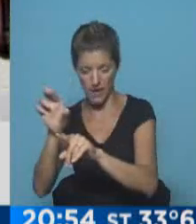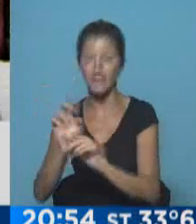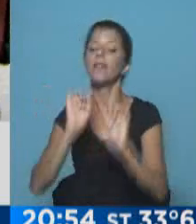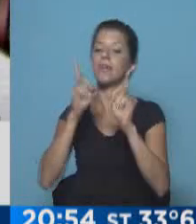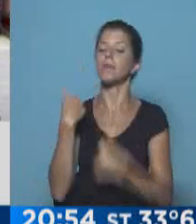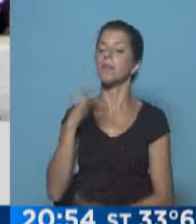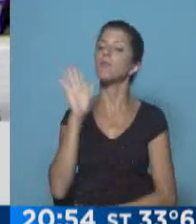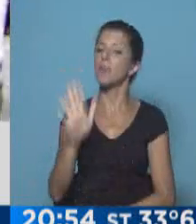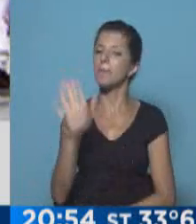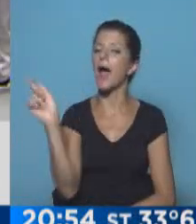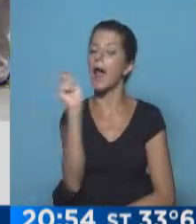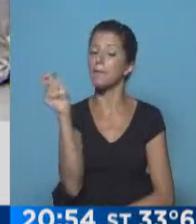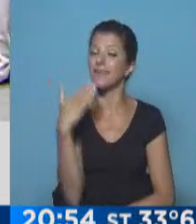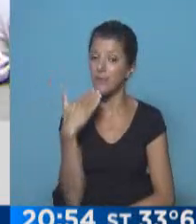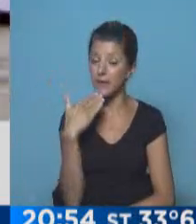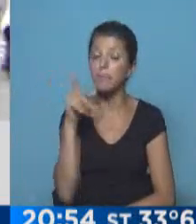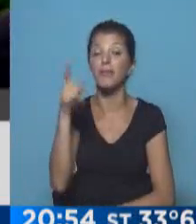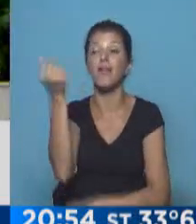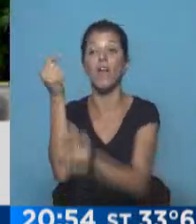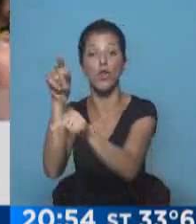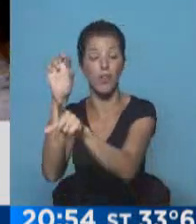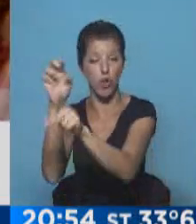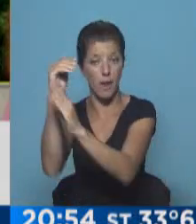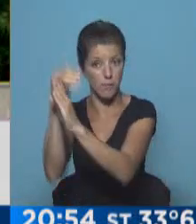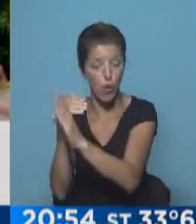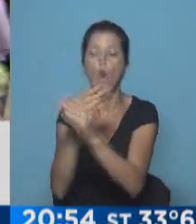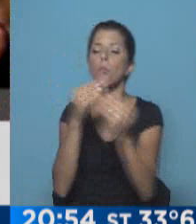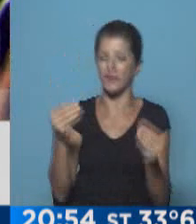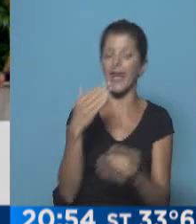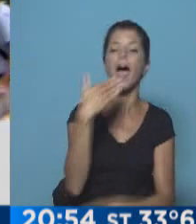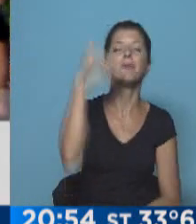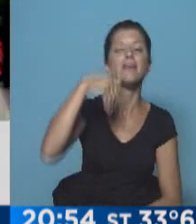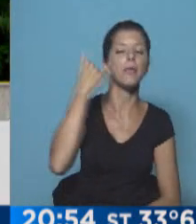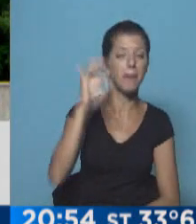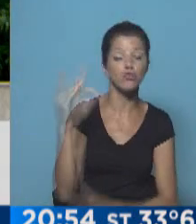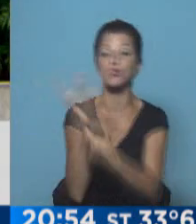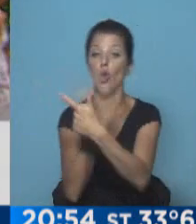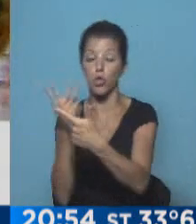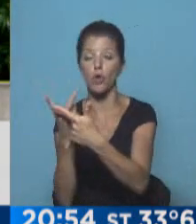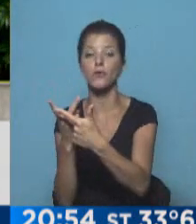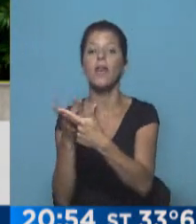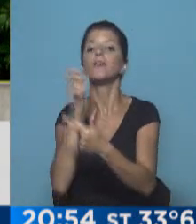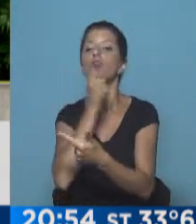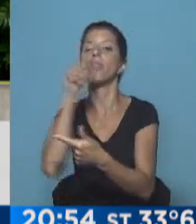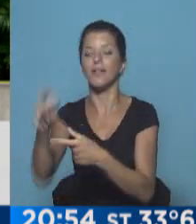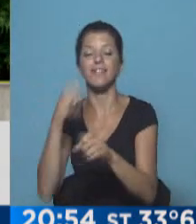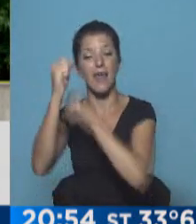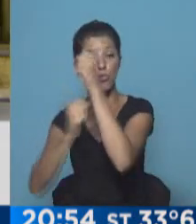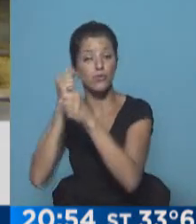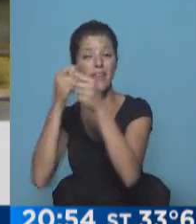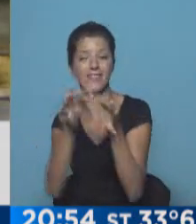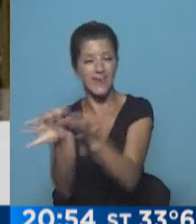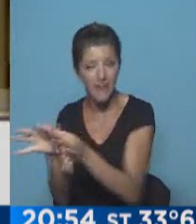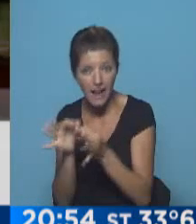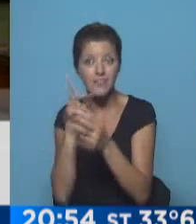que el dólar pueda empezar a bajar. ¿Por qué hasta abril? Porque en abril y mayo son los meses fuertes de la liquidación de las cerealeras. Entonces ahí